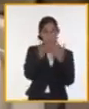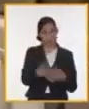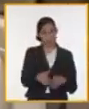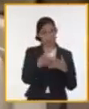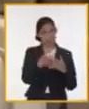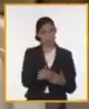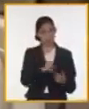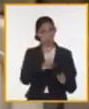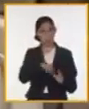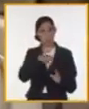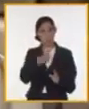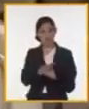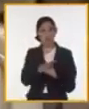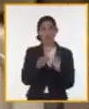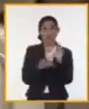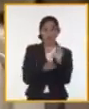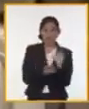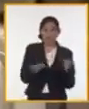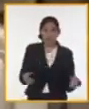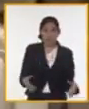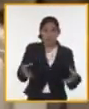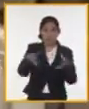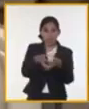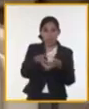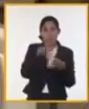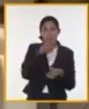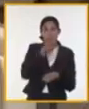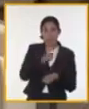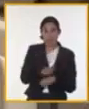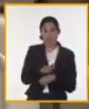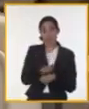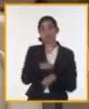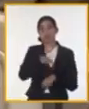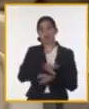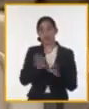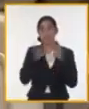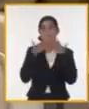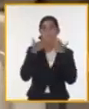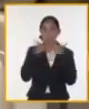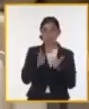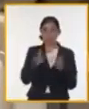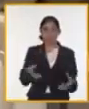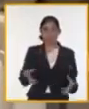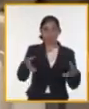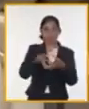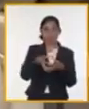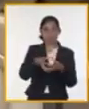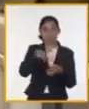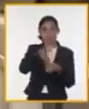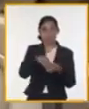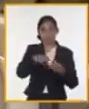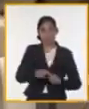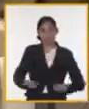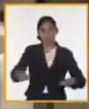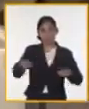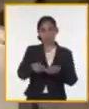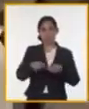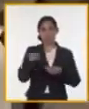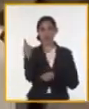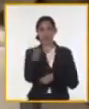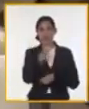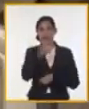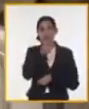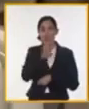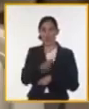solamente fortalecer las brigadas técnicas juveniles, que ya pudimos constituir nuestro Consejo Nacional de Juvenil,